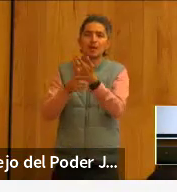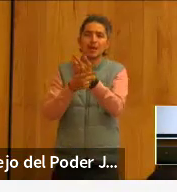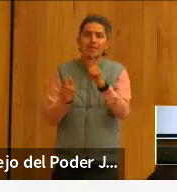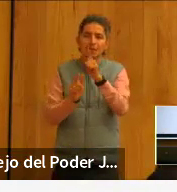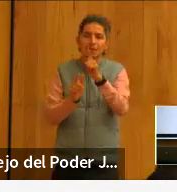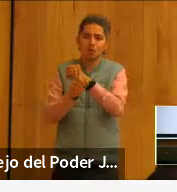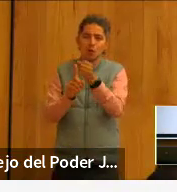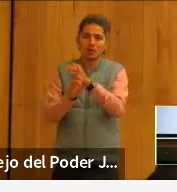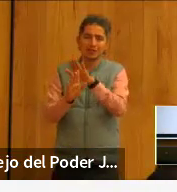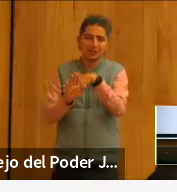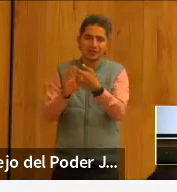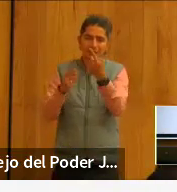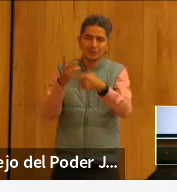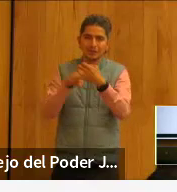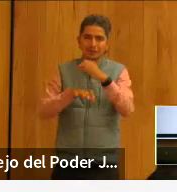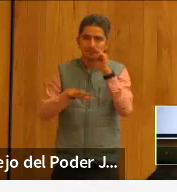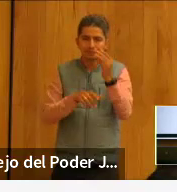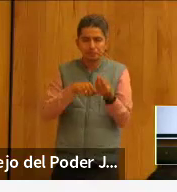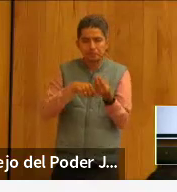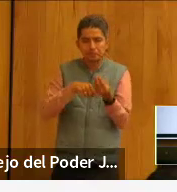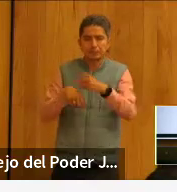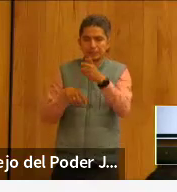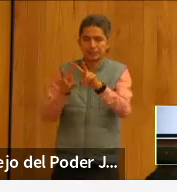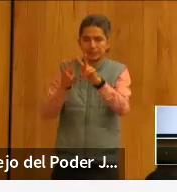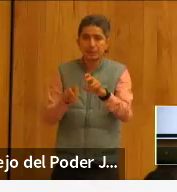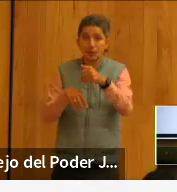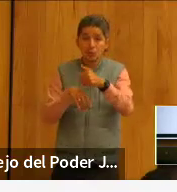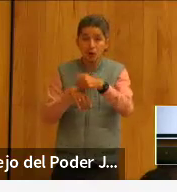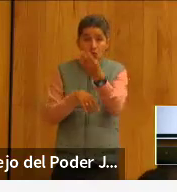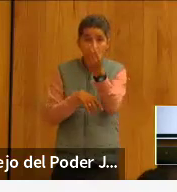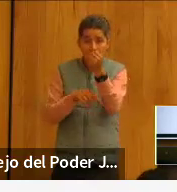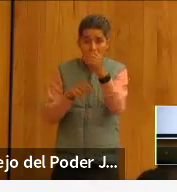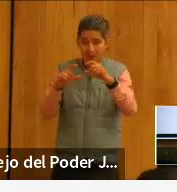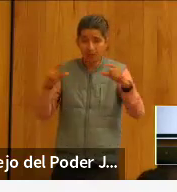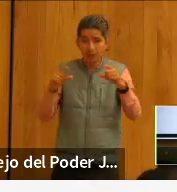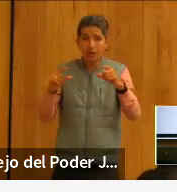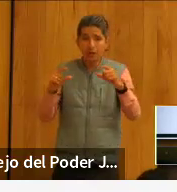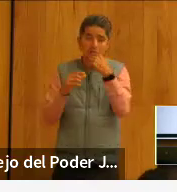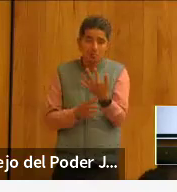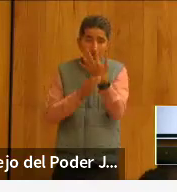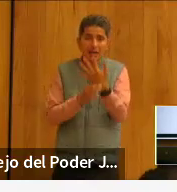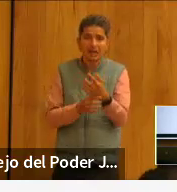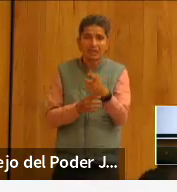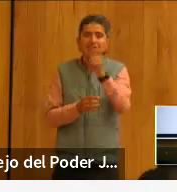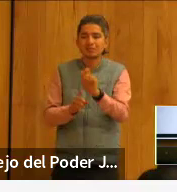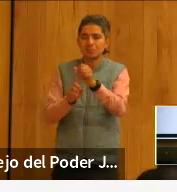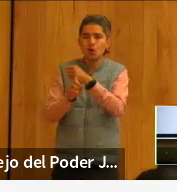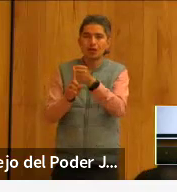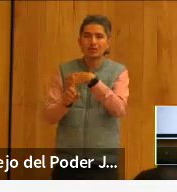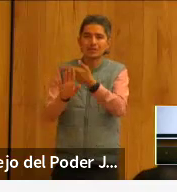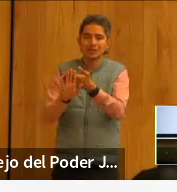para las Mujeres en el Estado de Michoacán, se adicionó esta fracción novena que define la violencia vicaria.